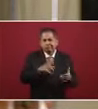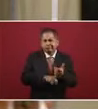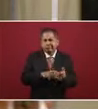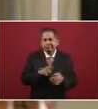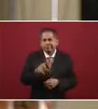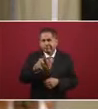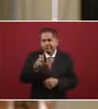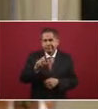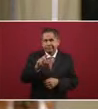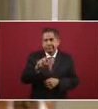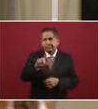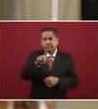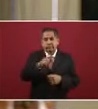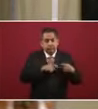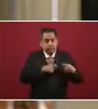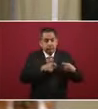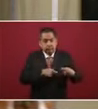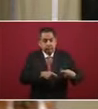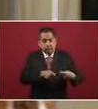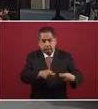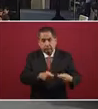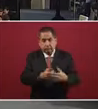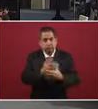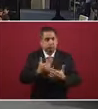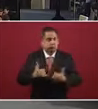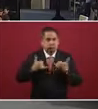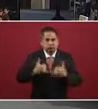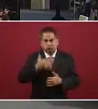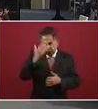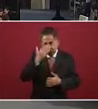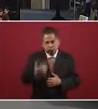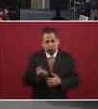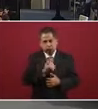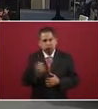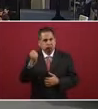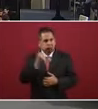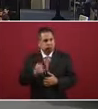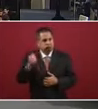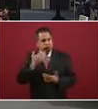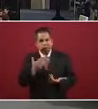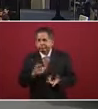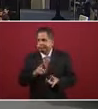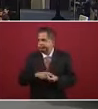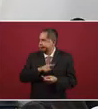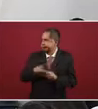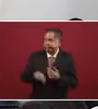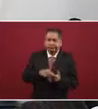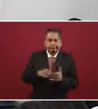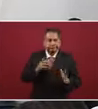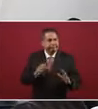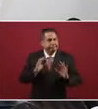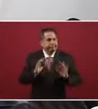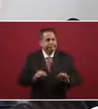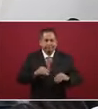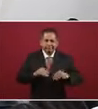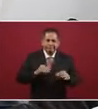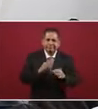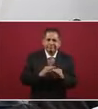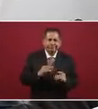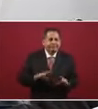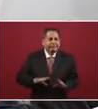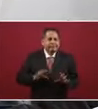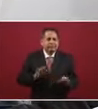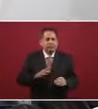más de 37 generaciones que han egresado de ahí, de jóvenes muy talentosos, y que simplemente pues, no tienen las condiciones para operar de manera